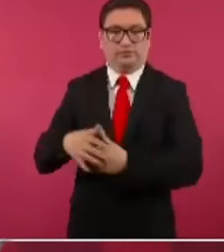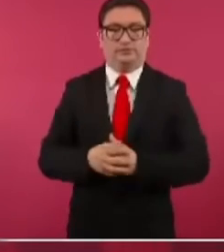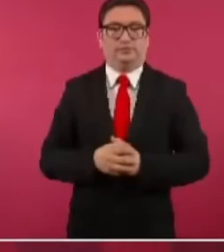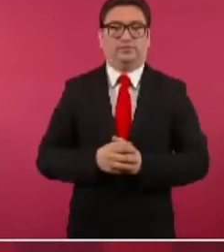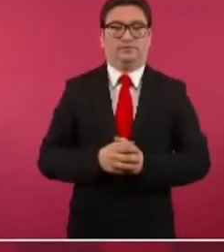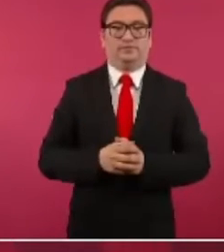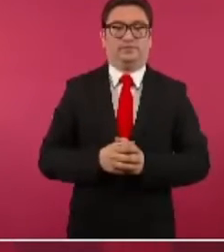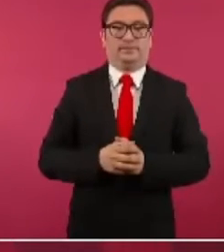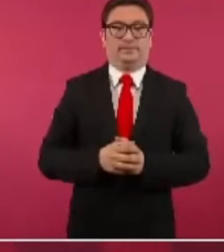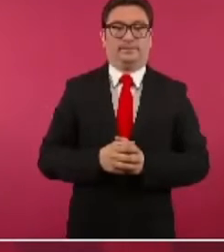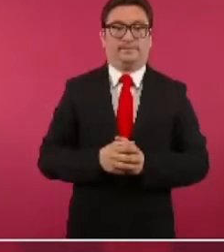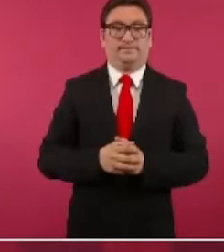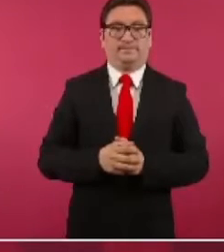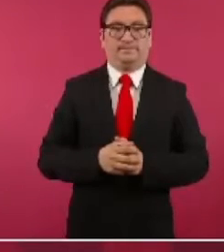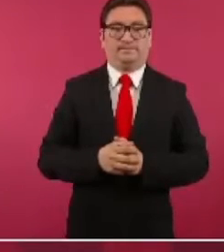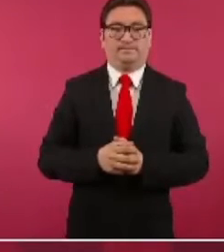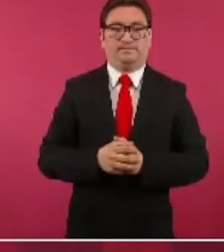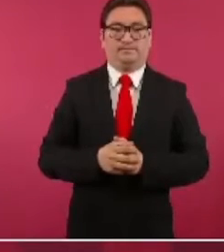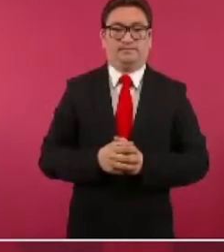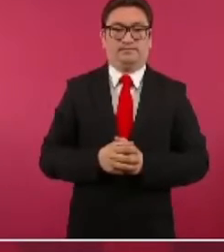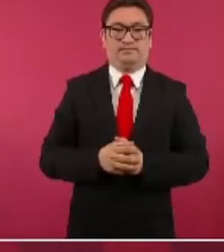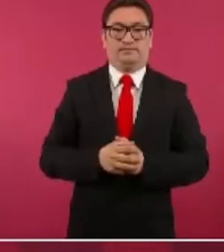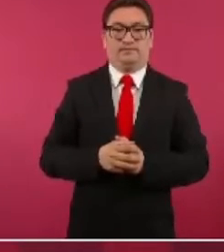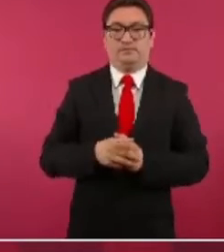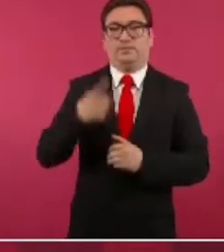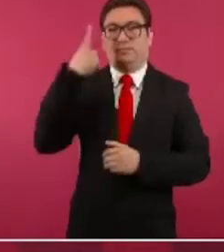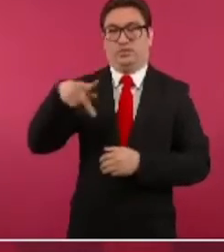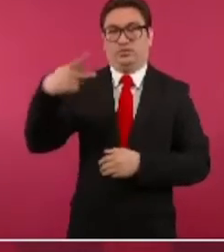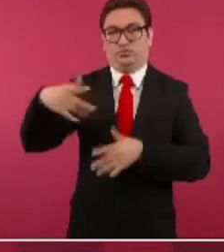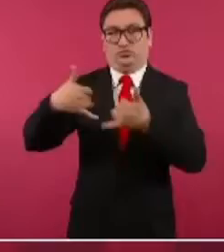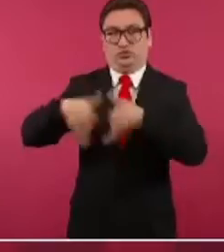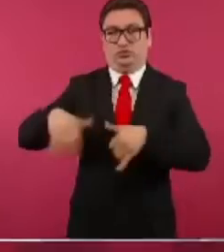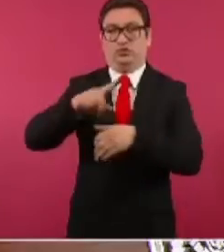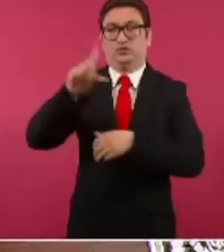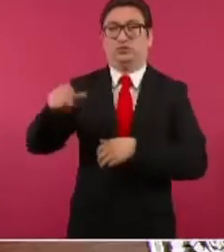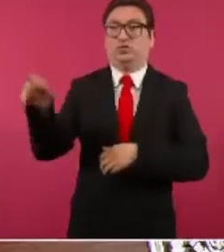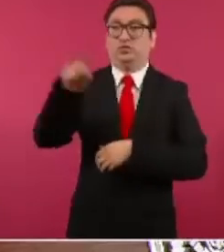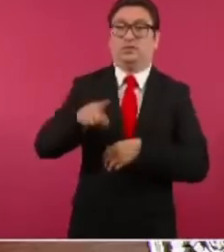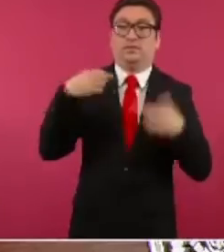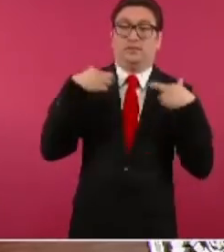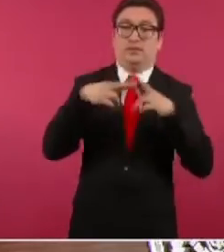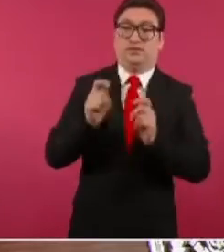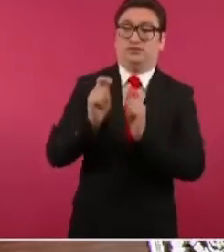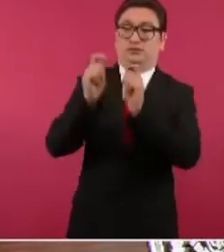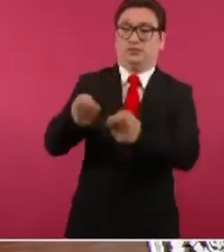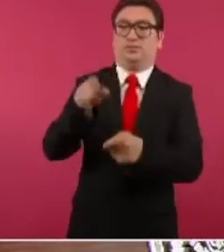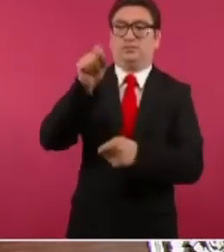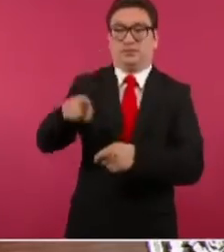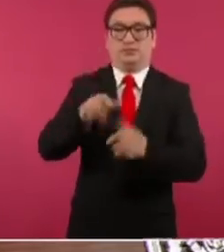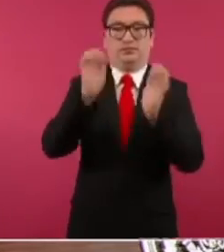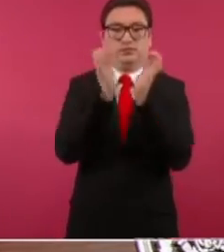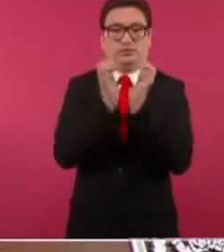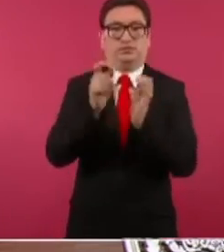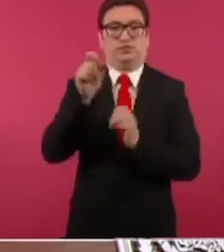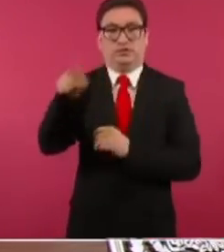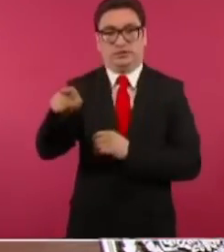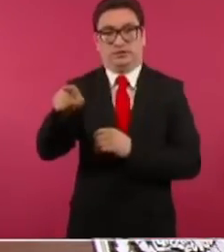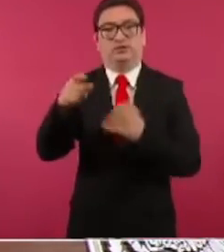y le entrega a la maestra también el ISSSTE, que ella a su